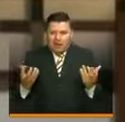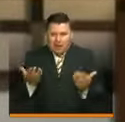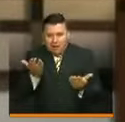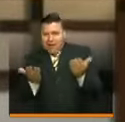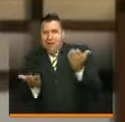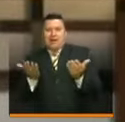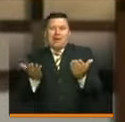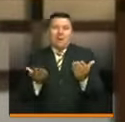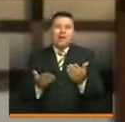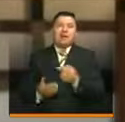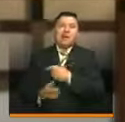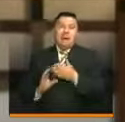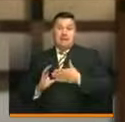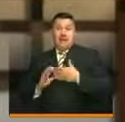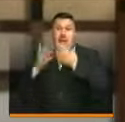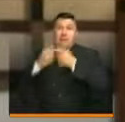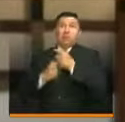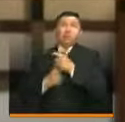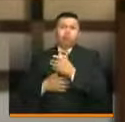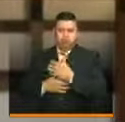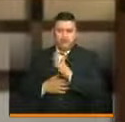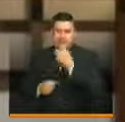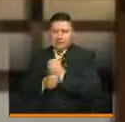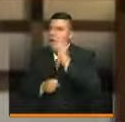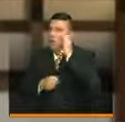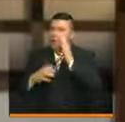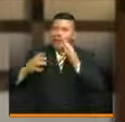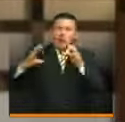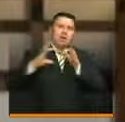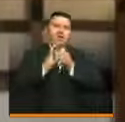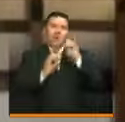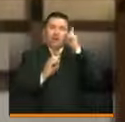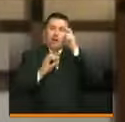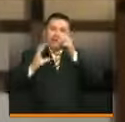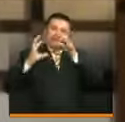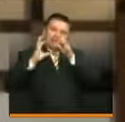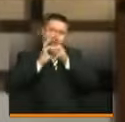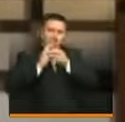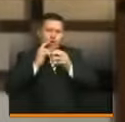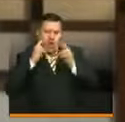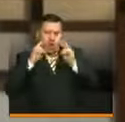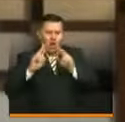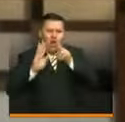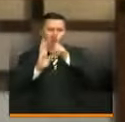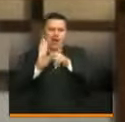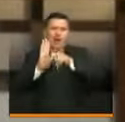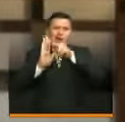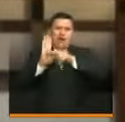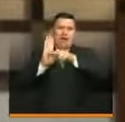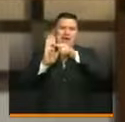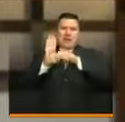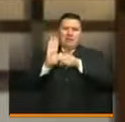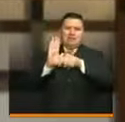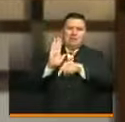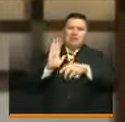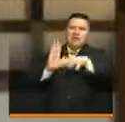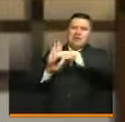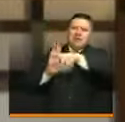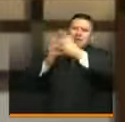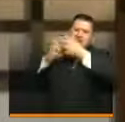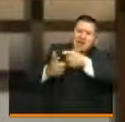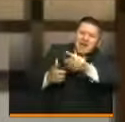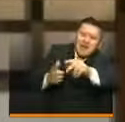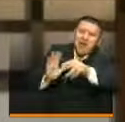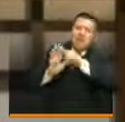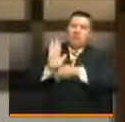también este papel del sector privado que está trabajando de la mano con el gobierno en mirar protocolos de sector por sector.